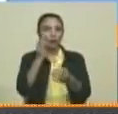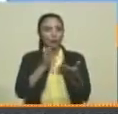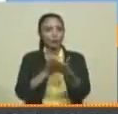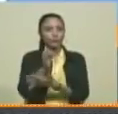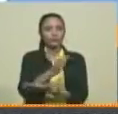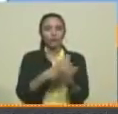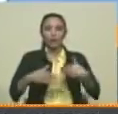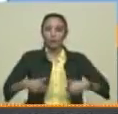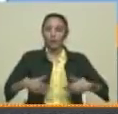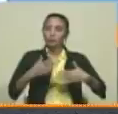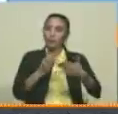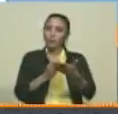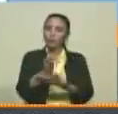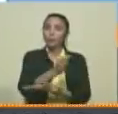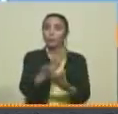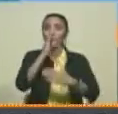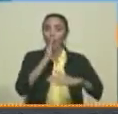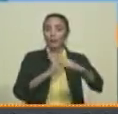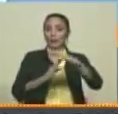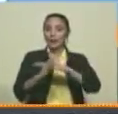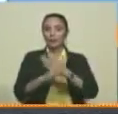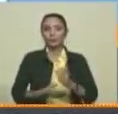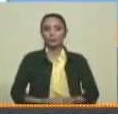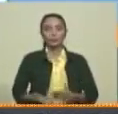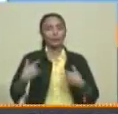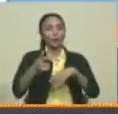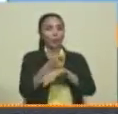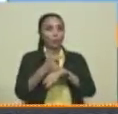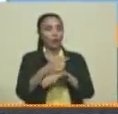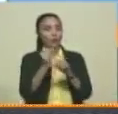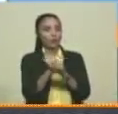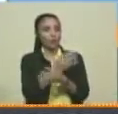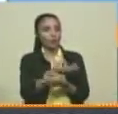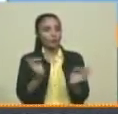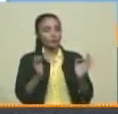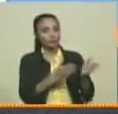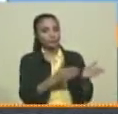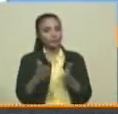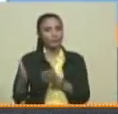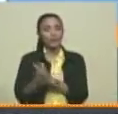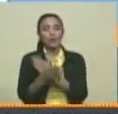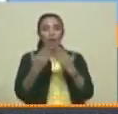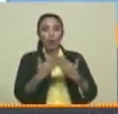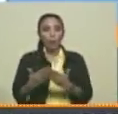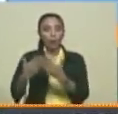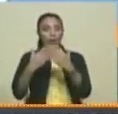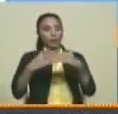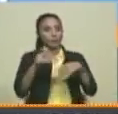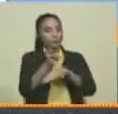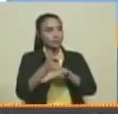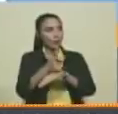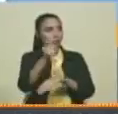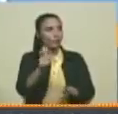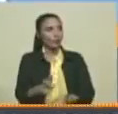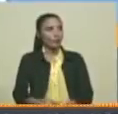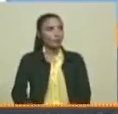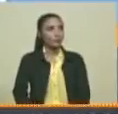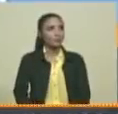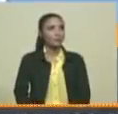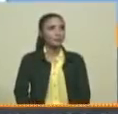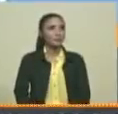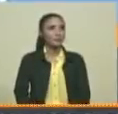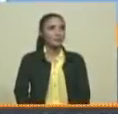eficacia, de humildad, de buen gobierno. Ustedes son la escuela del buen gobierno, porque no